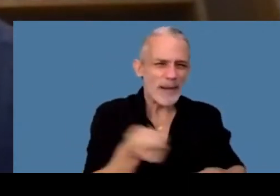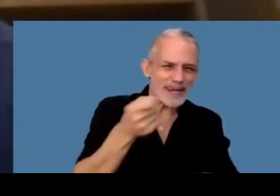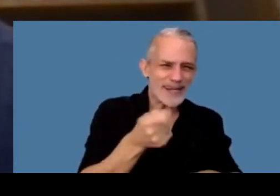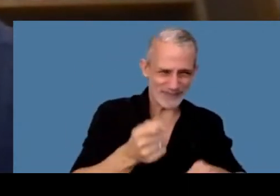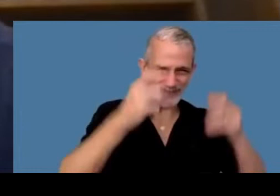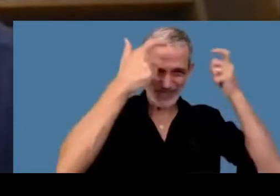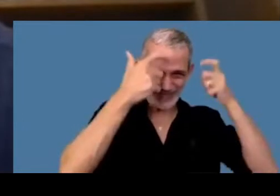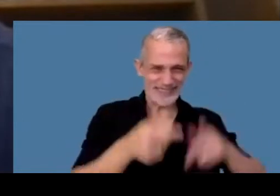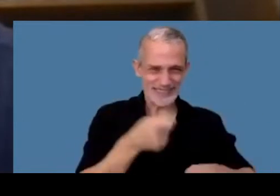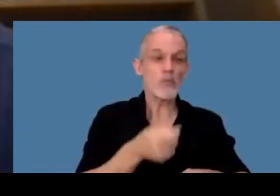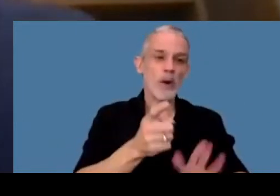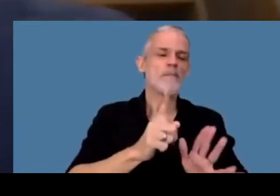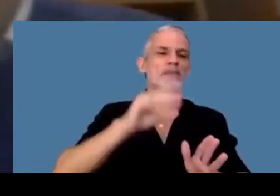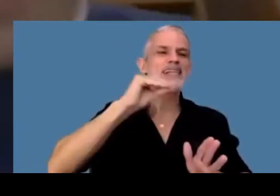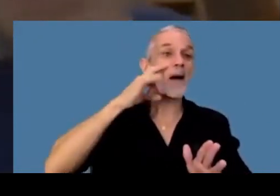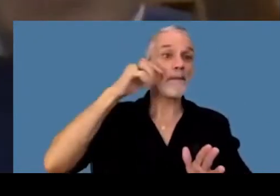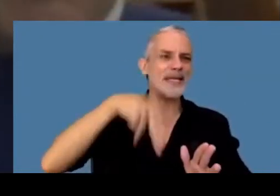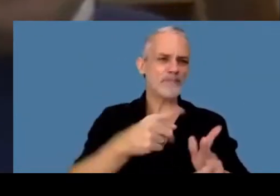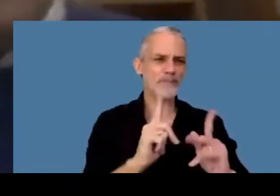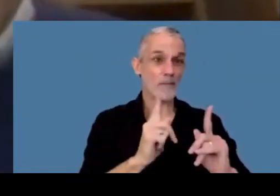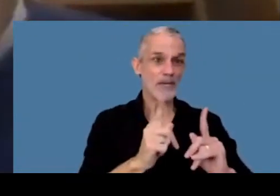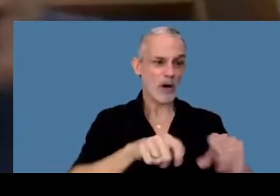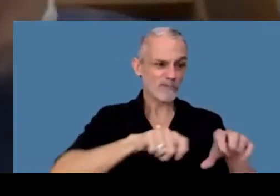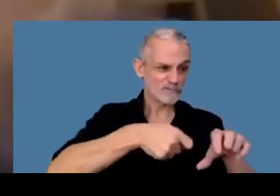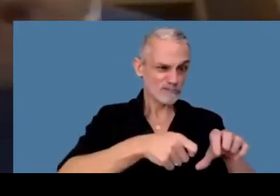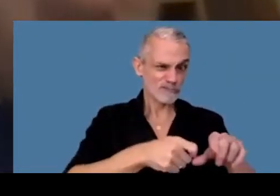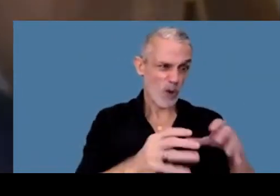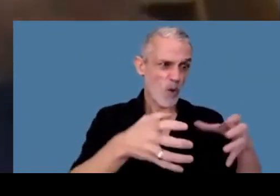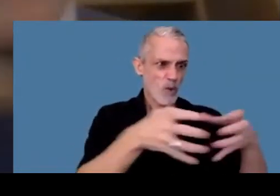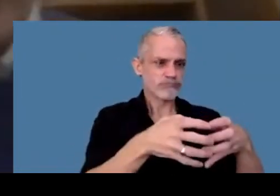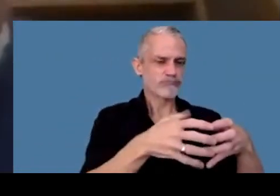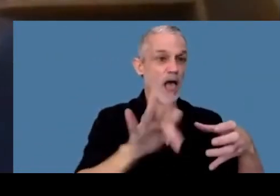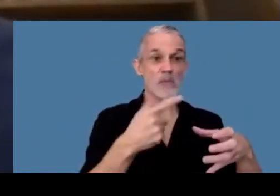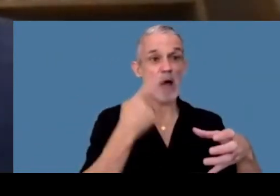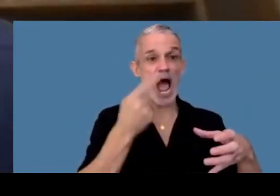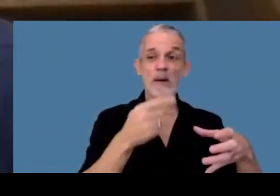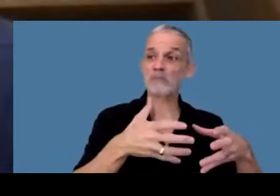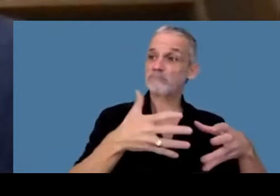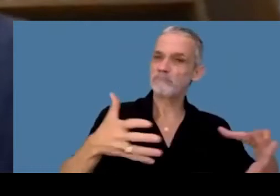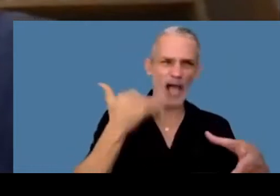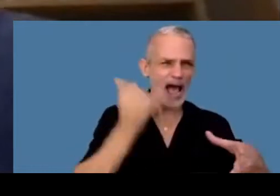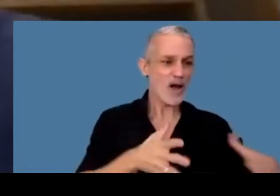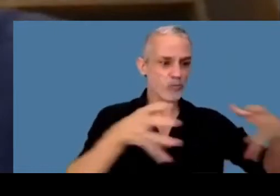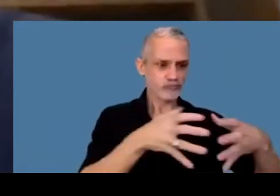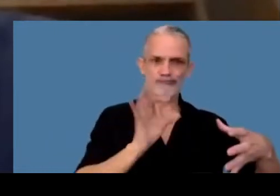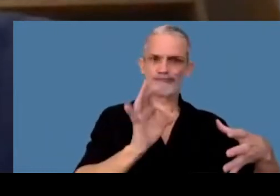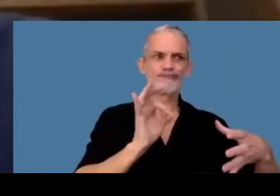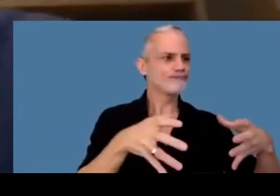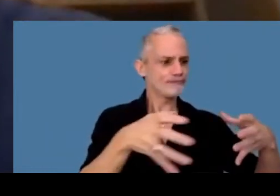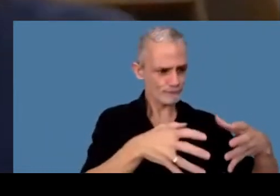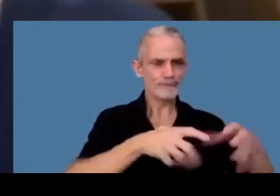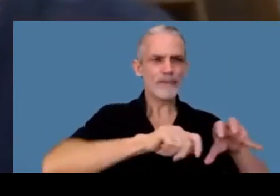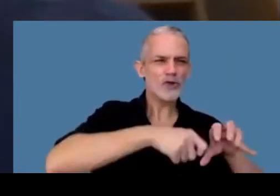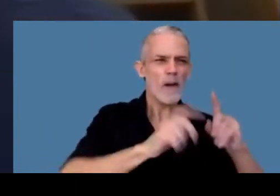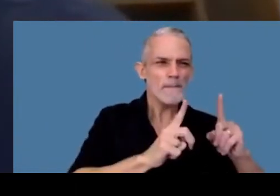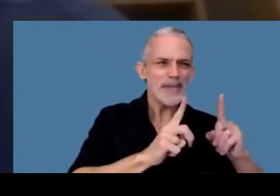Pero después podrá darse la posibilidad de decir, bueno, ya nos juntamos todos y todas los que trabajamos en esta empresa. Después